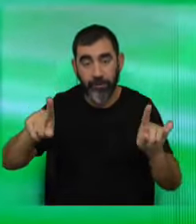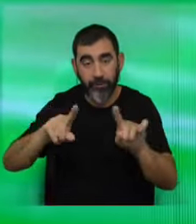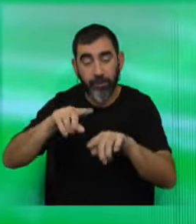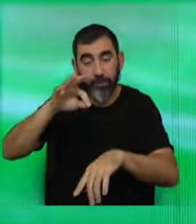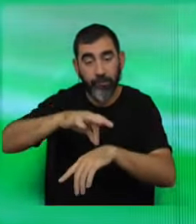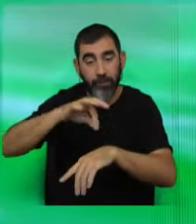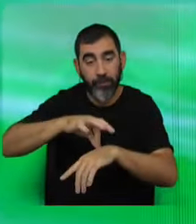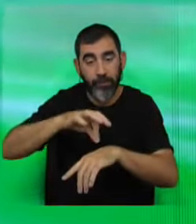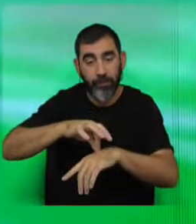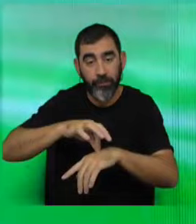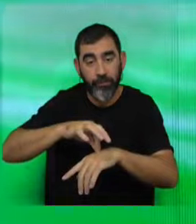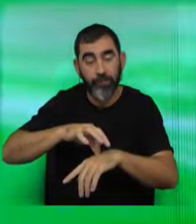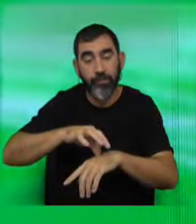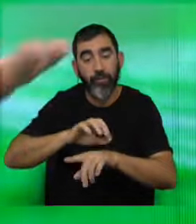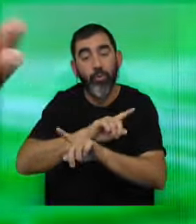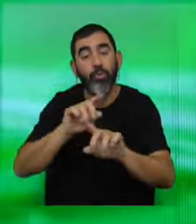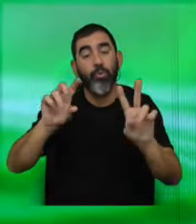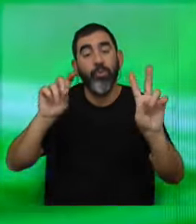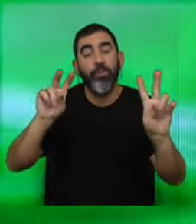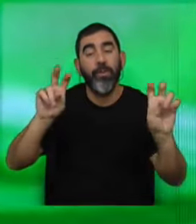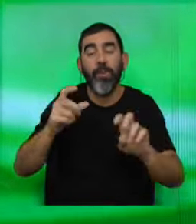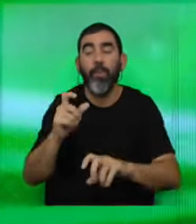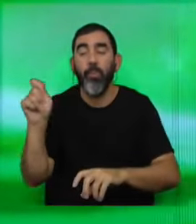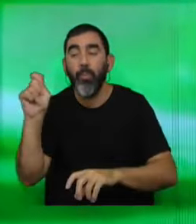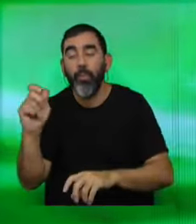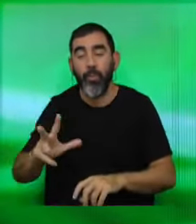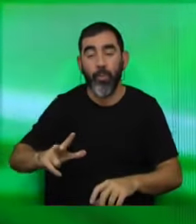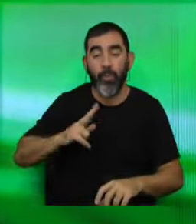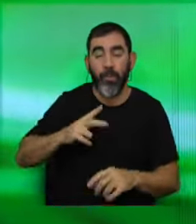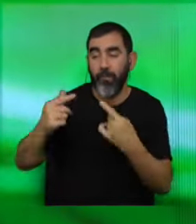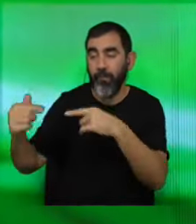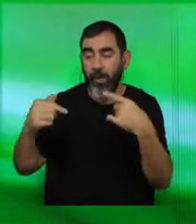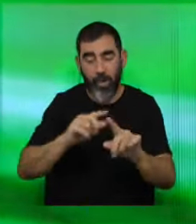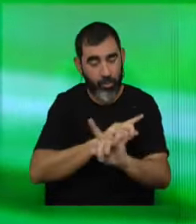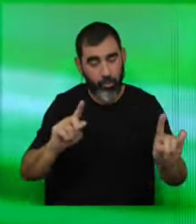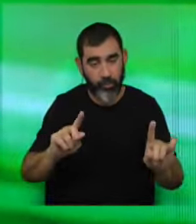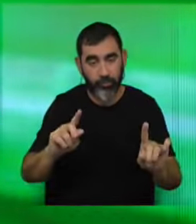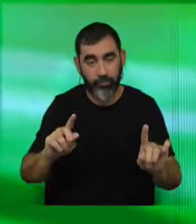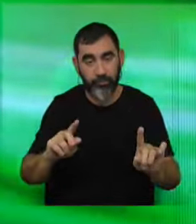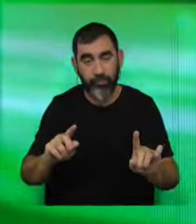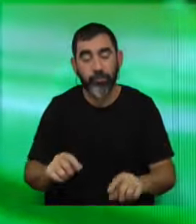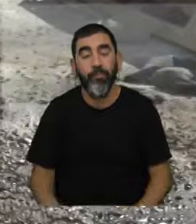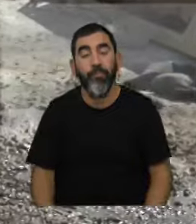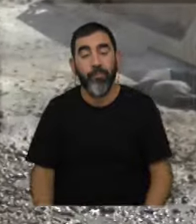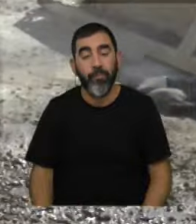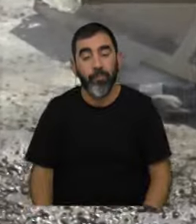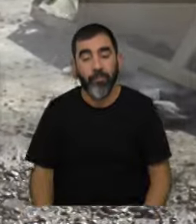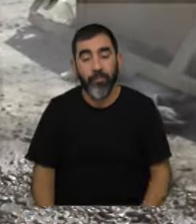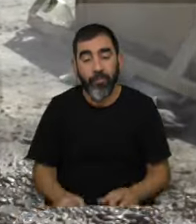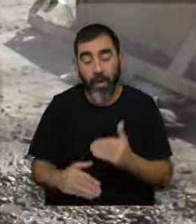médicas que no pasan por públicos de una manera y privado de otra No pasa por